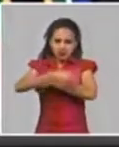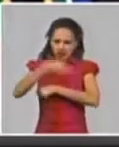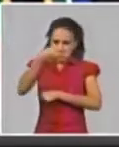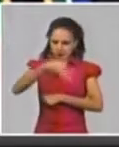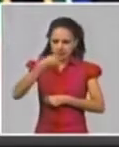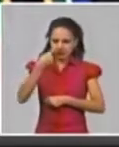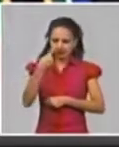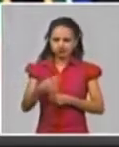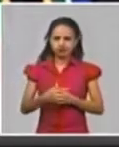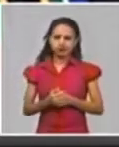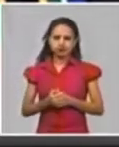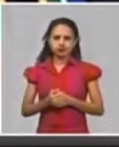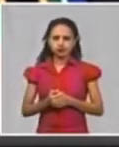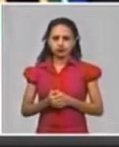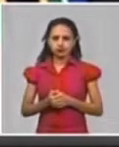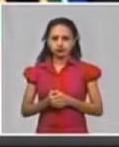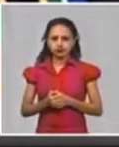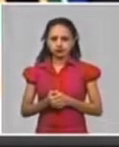propósito.